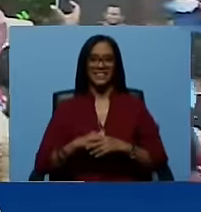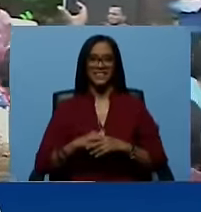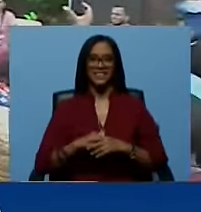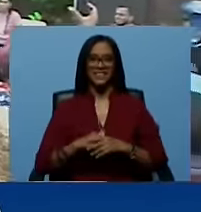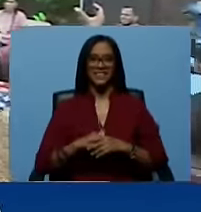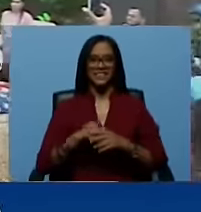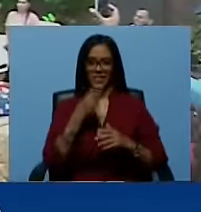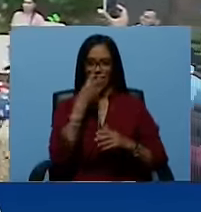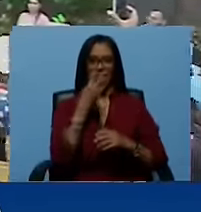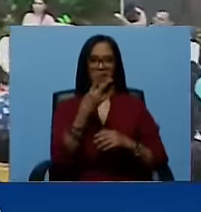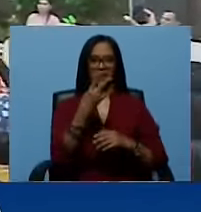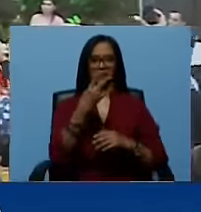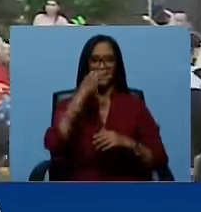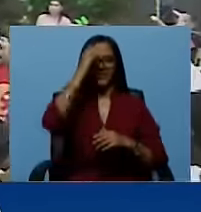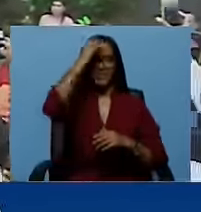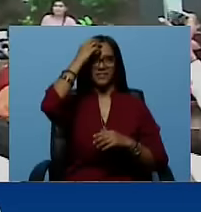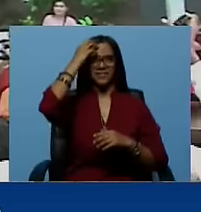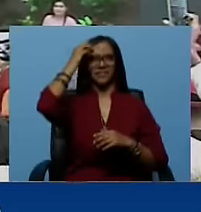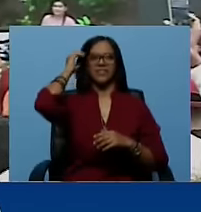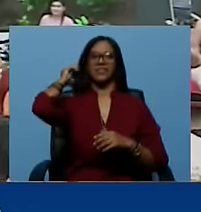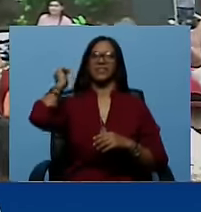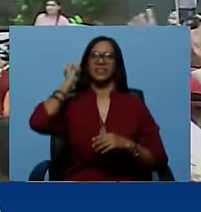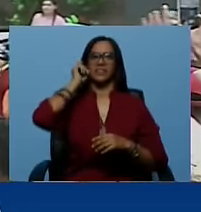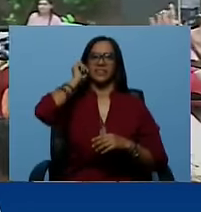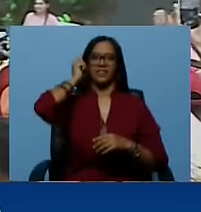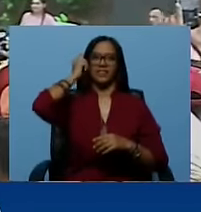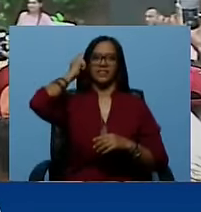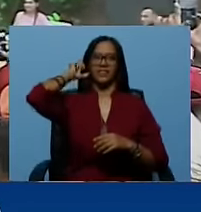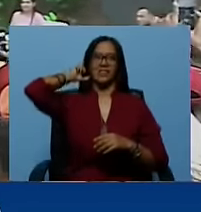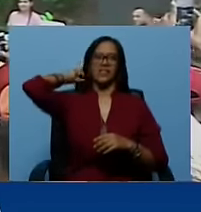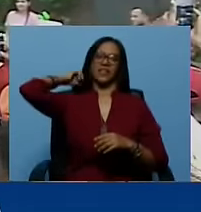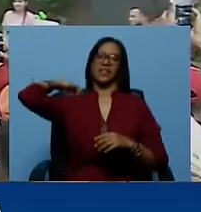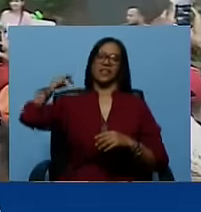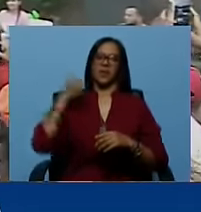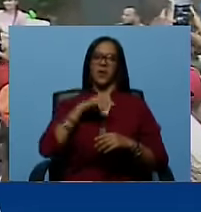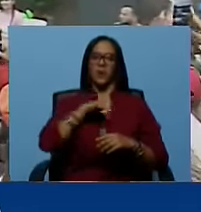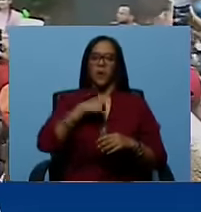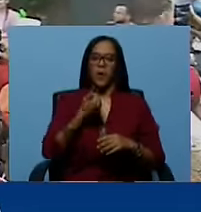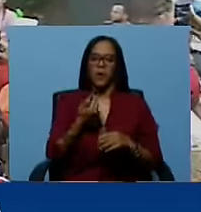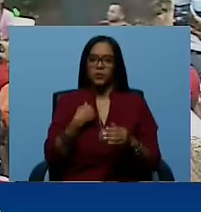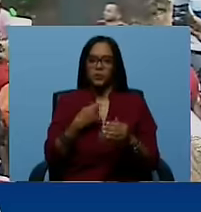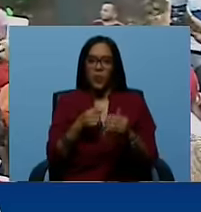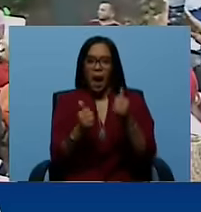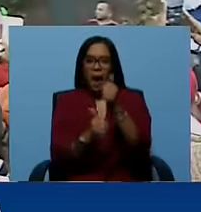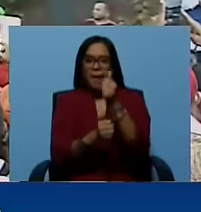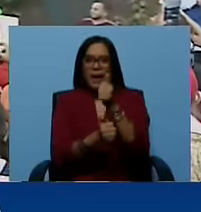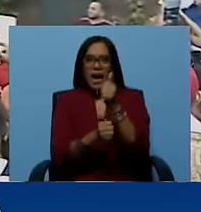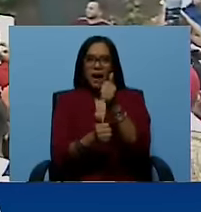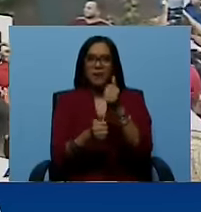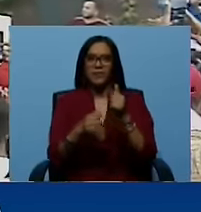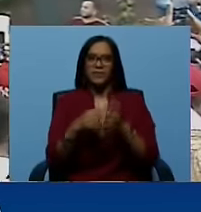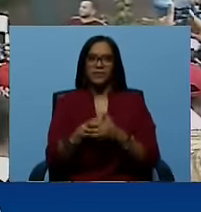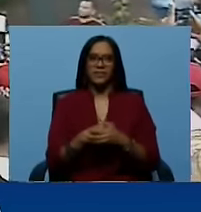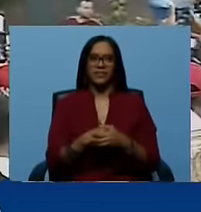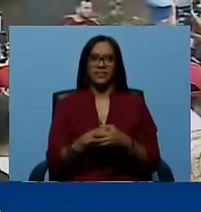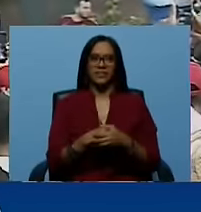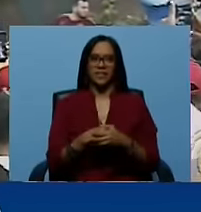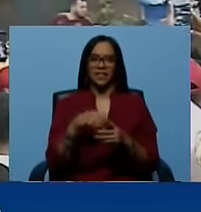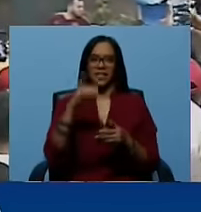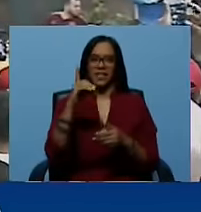Ustedes la han visto, ¿verdad? Y puedo aparecer yo en la parte de abajo. Está David